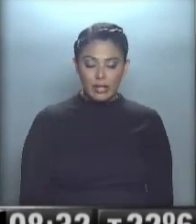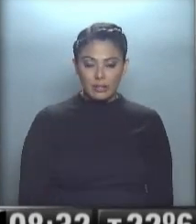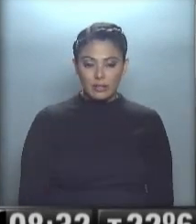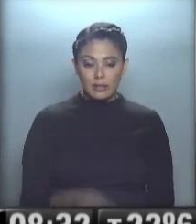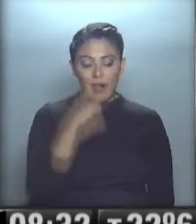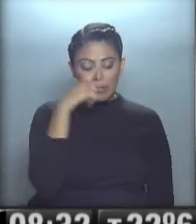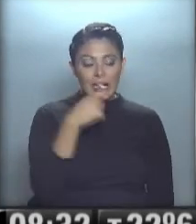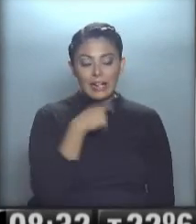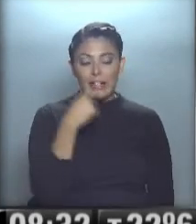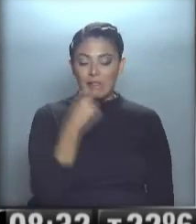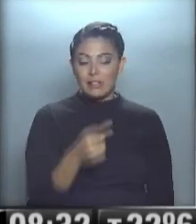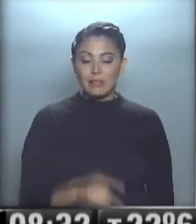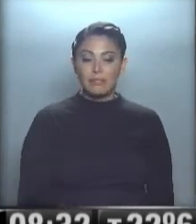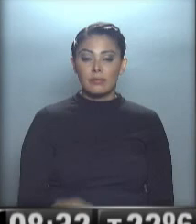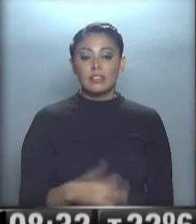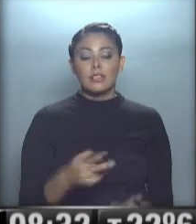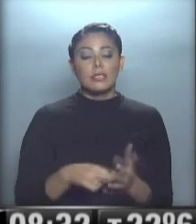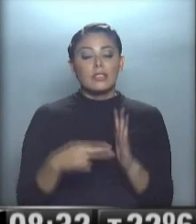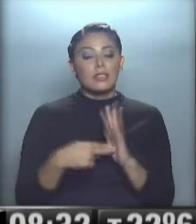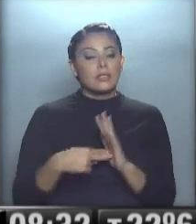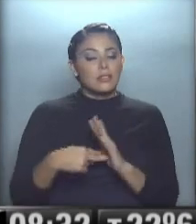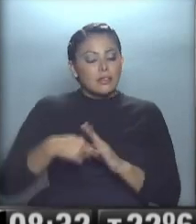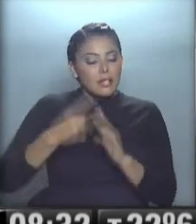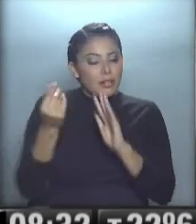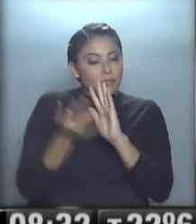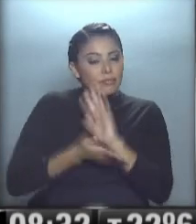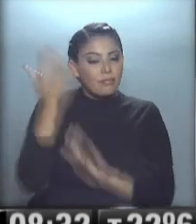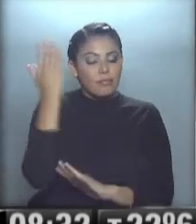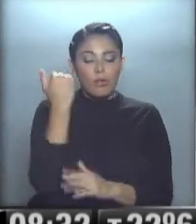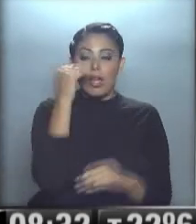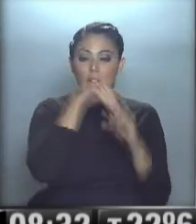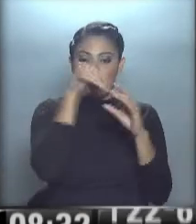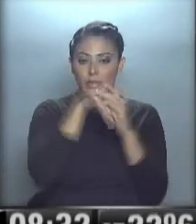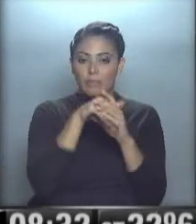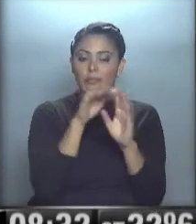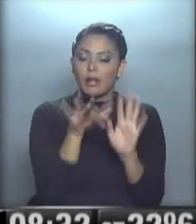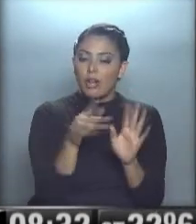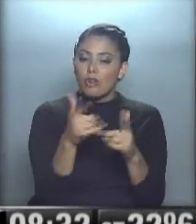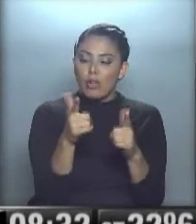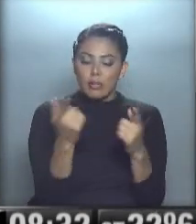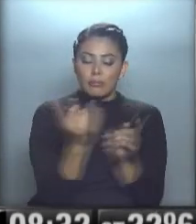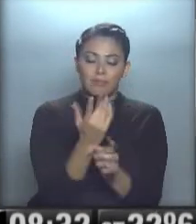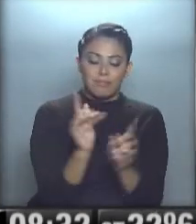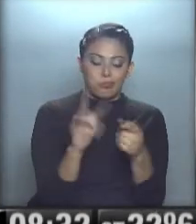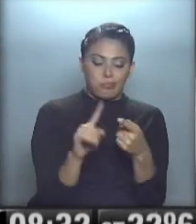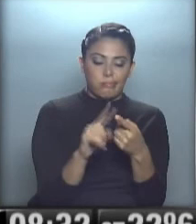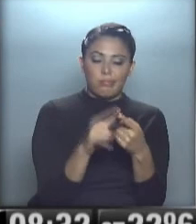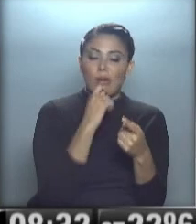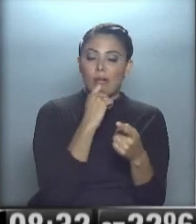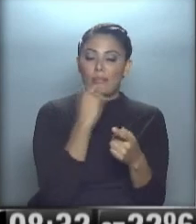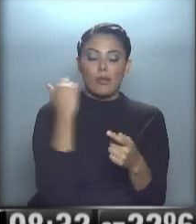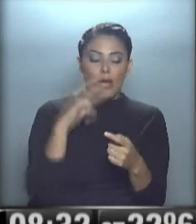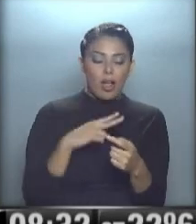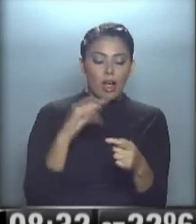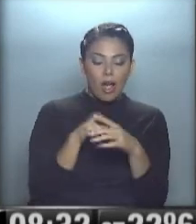lo que quiero transmitir es que eso implica un incremento en la capacidad de ahorro. Ahora, no hay conexión entre el ahorro y la